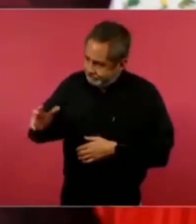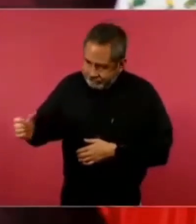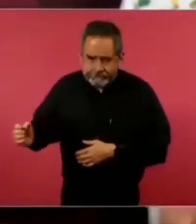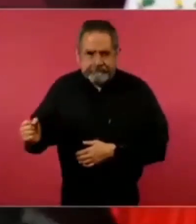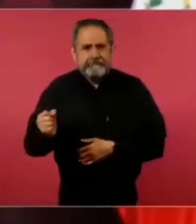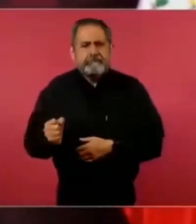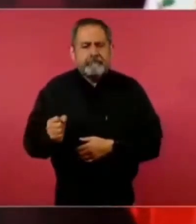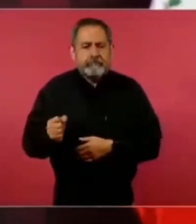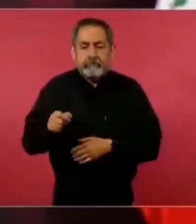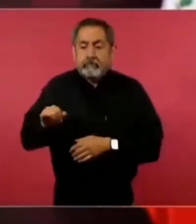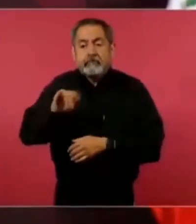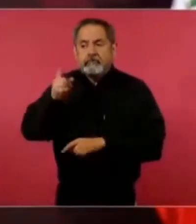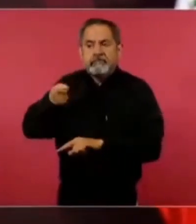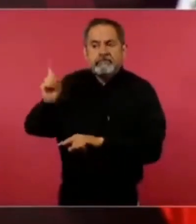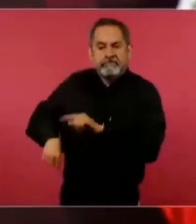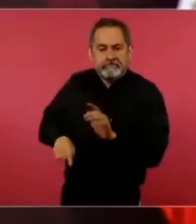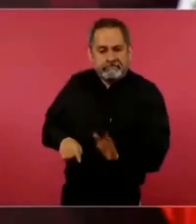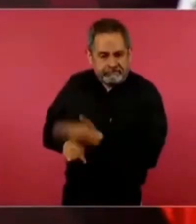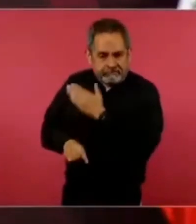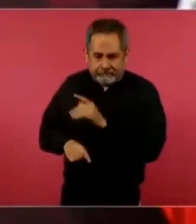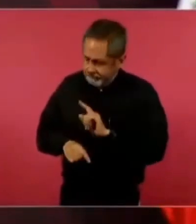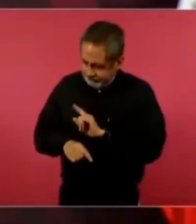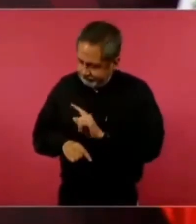para retiro.